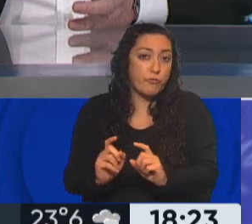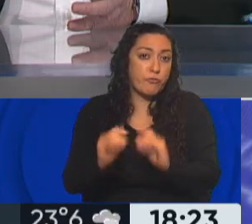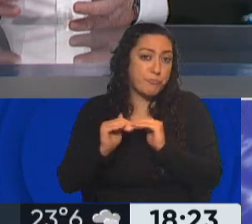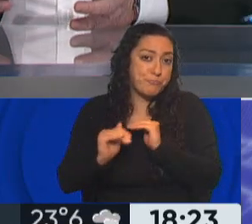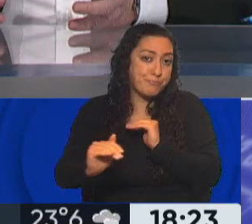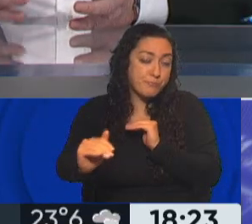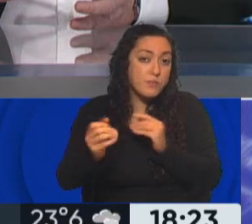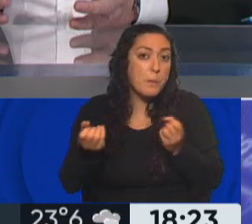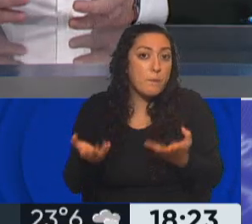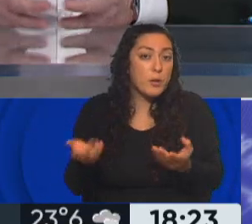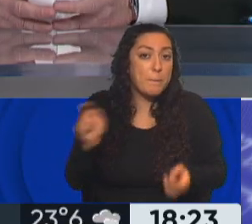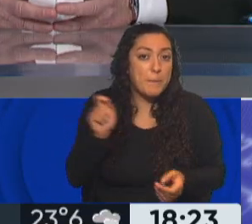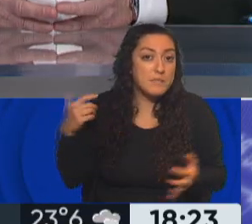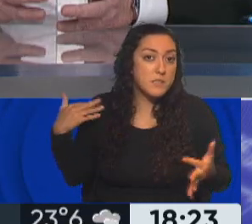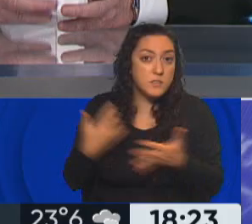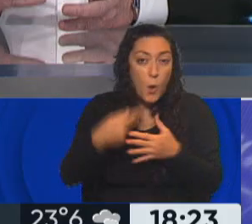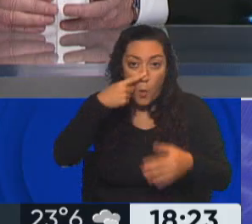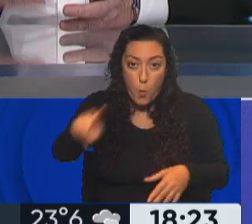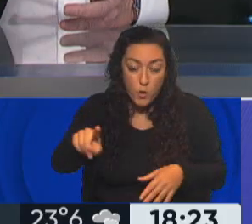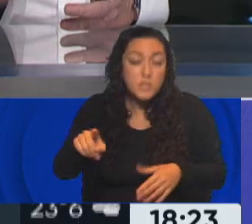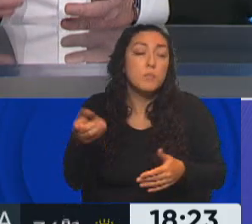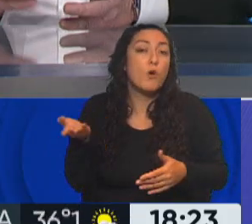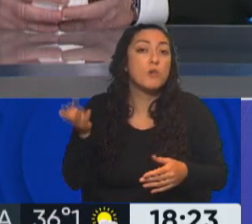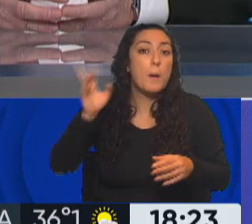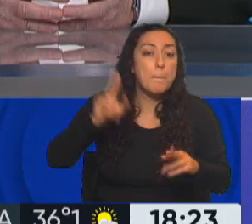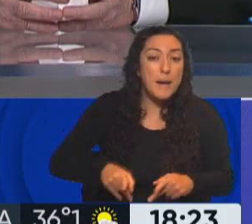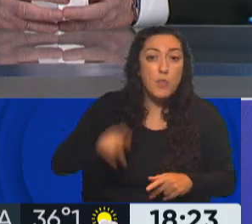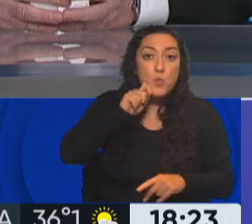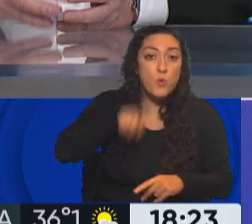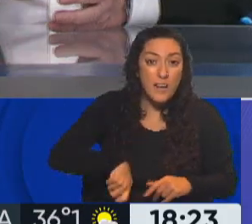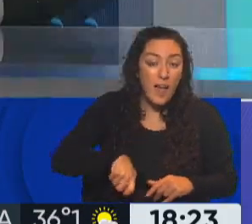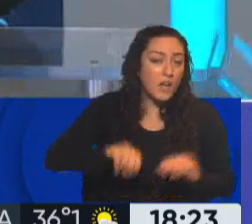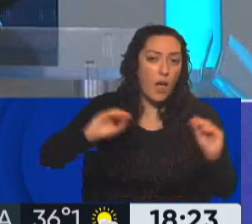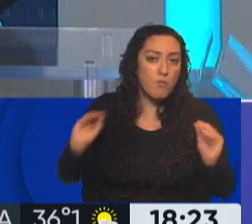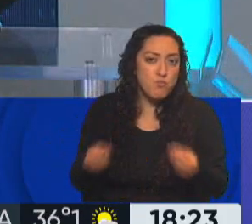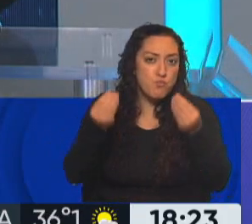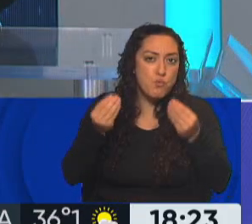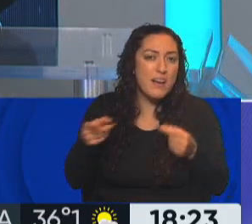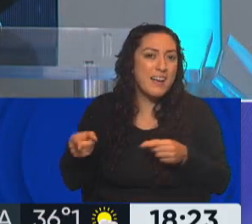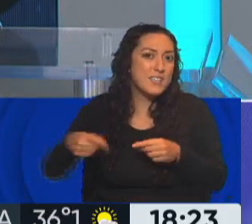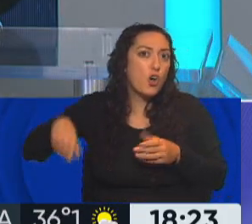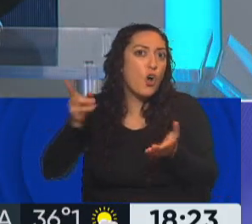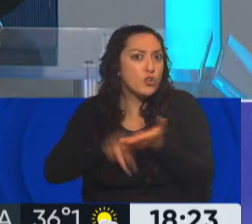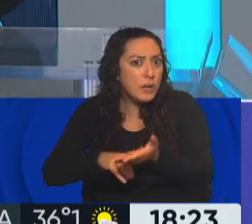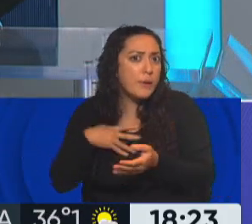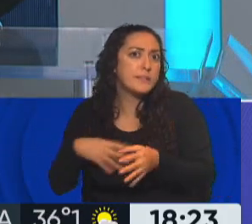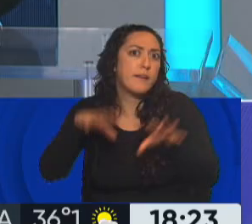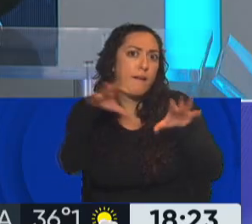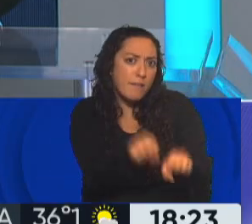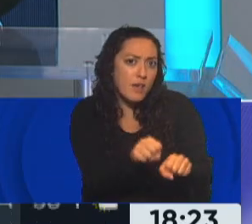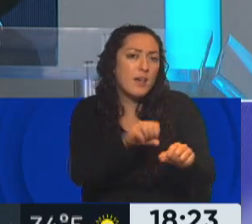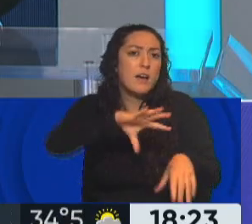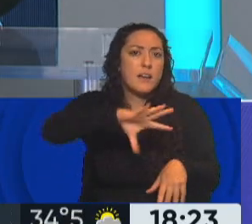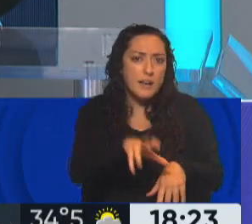que en los últimos meses ha fracasado el plan de Ucrania, esto es de llevar una nueva ofensiva. La ocupación de la región